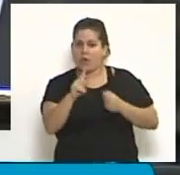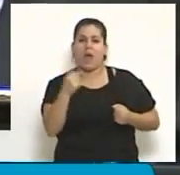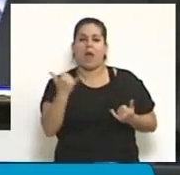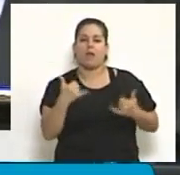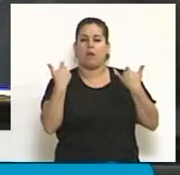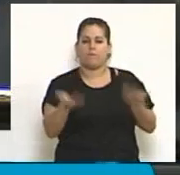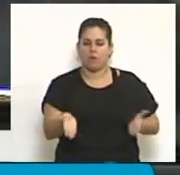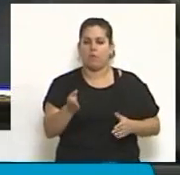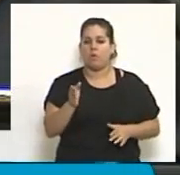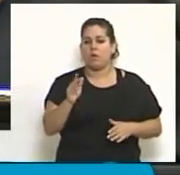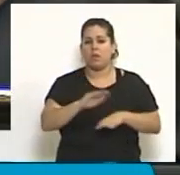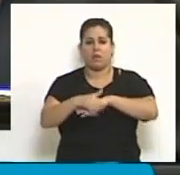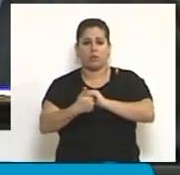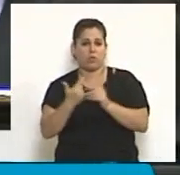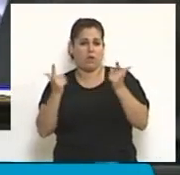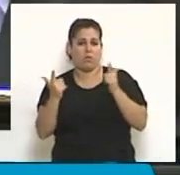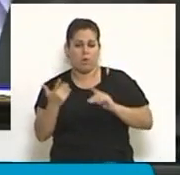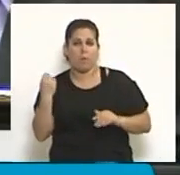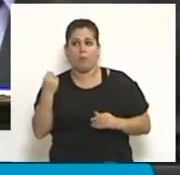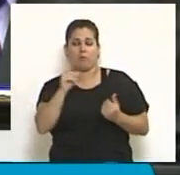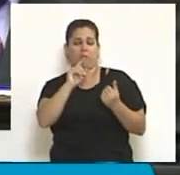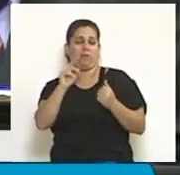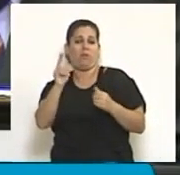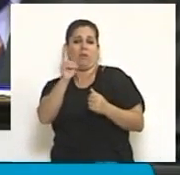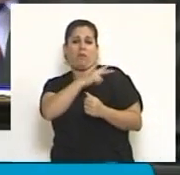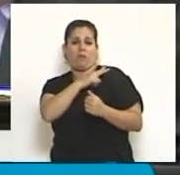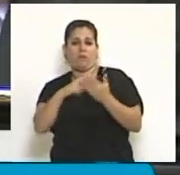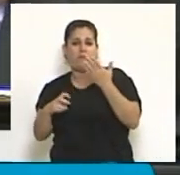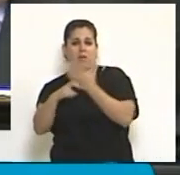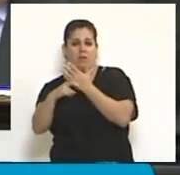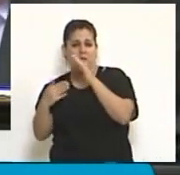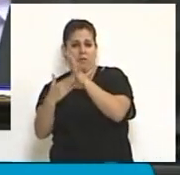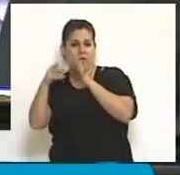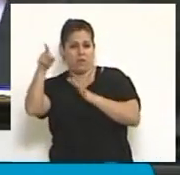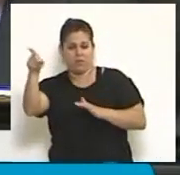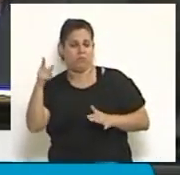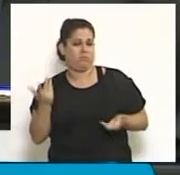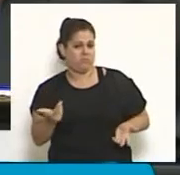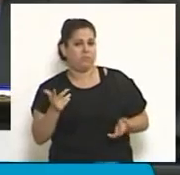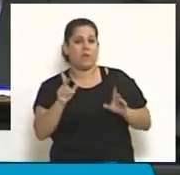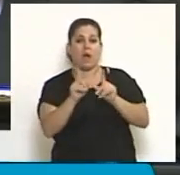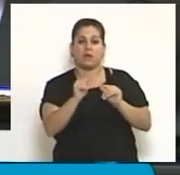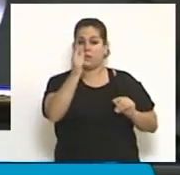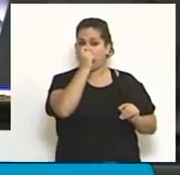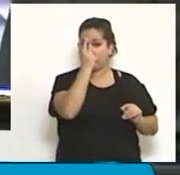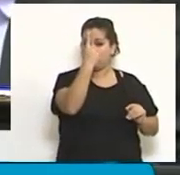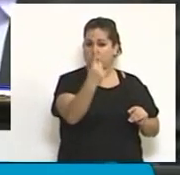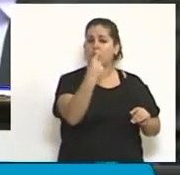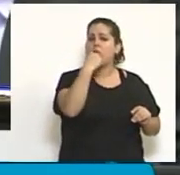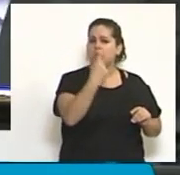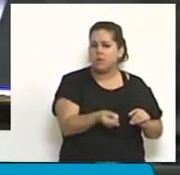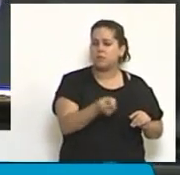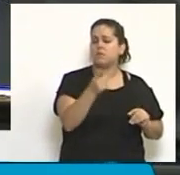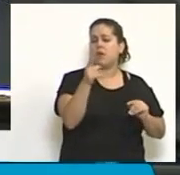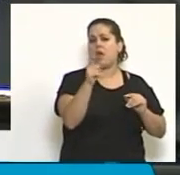muy posiblemente arbitrariedad de parte del Procurador General de la Nación. El artículo 21 establece que las unidades